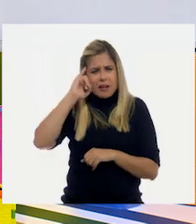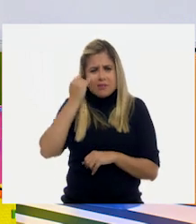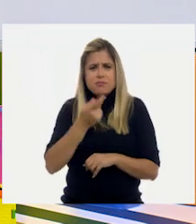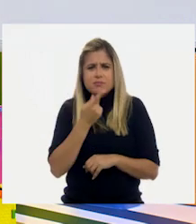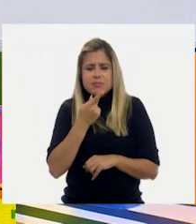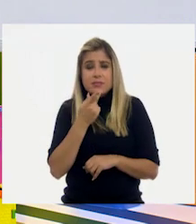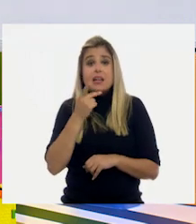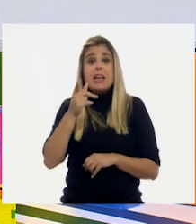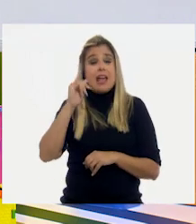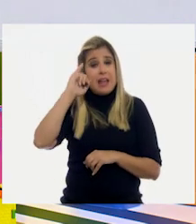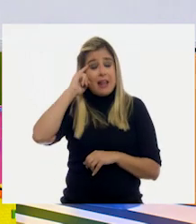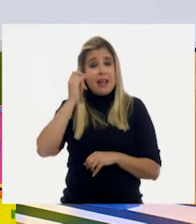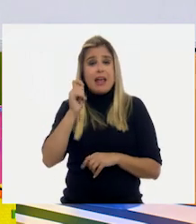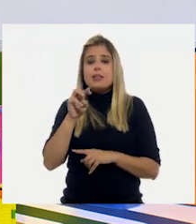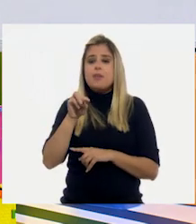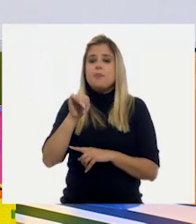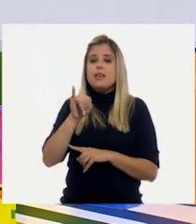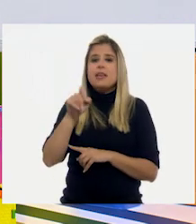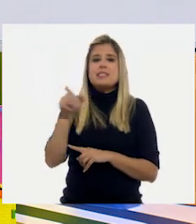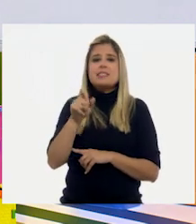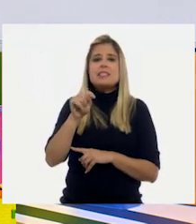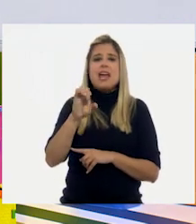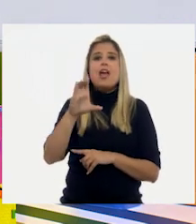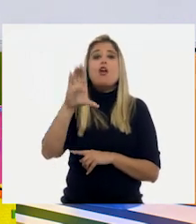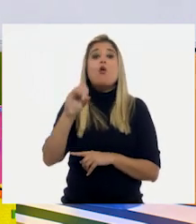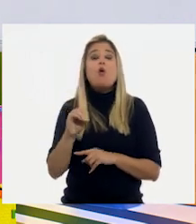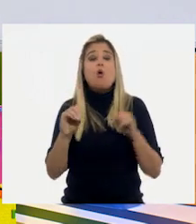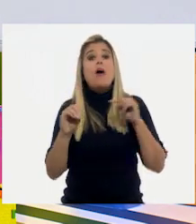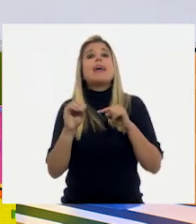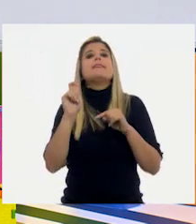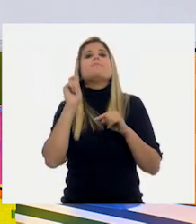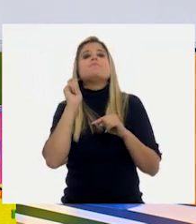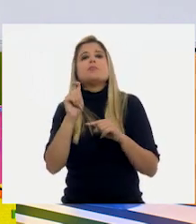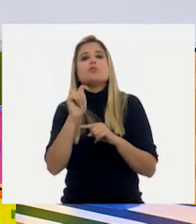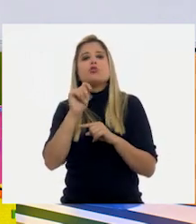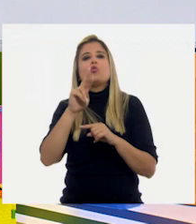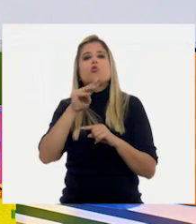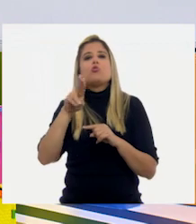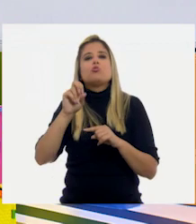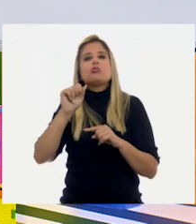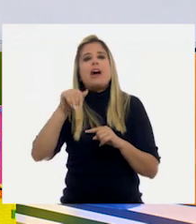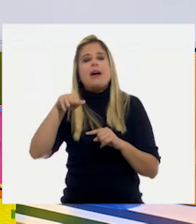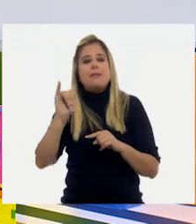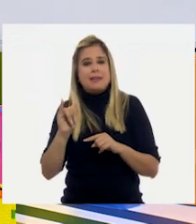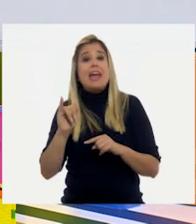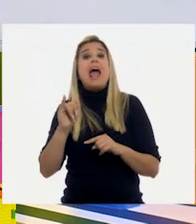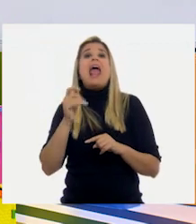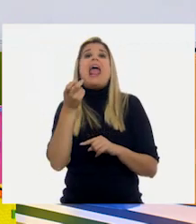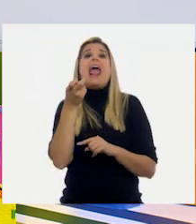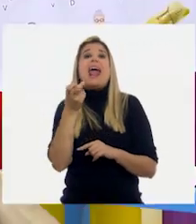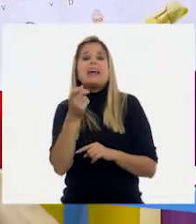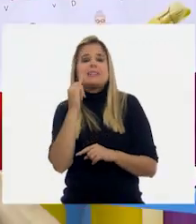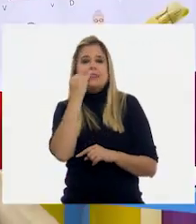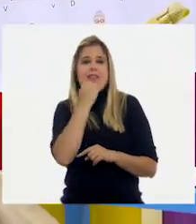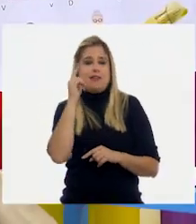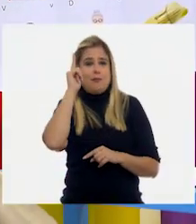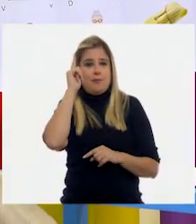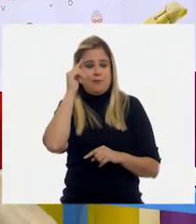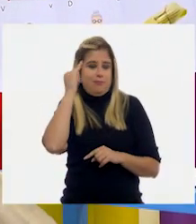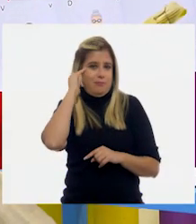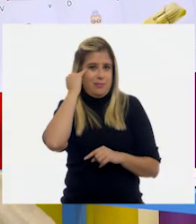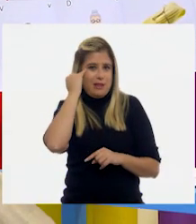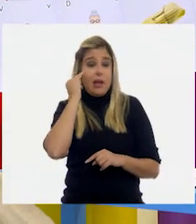lengua mixteca también se dice o se nombra como Nyusabi. Ok, entonces vamos a aprender a hablar